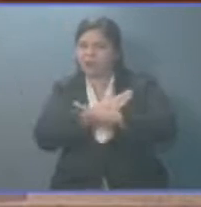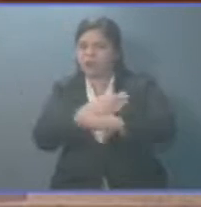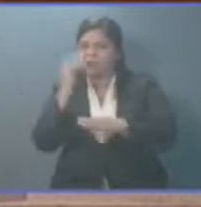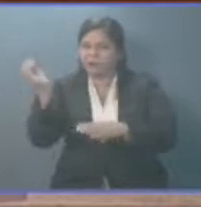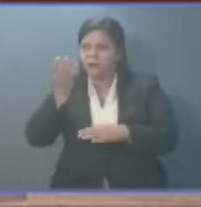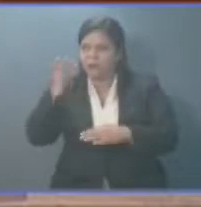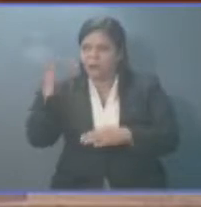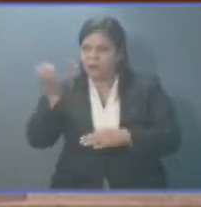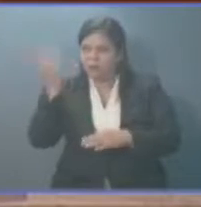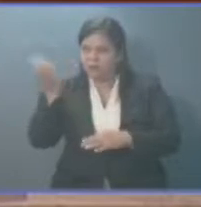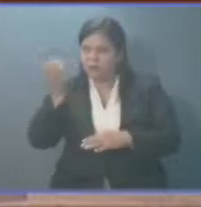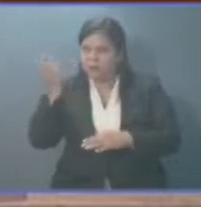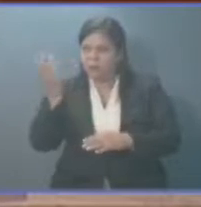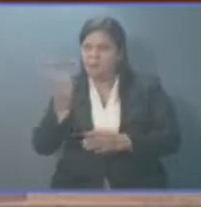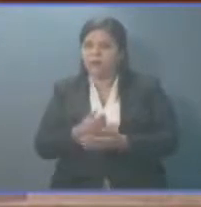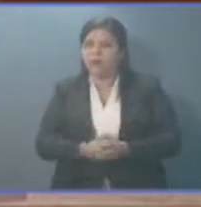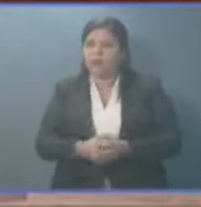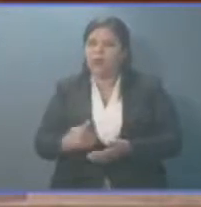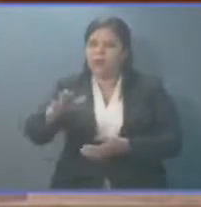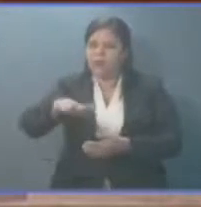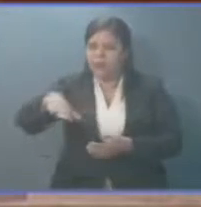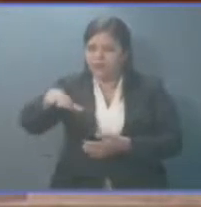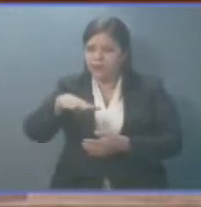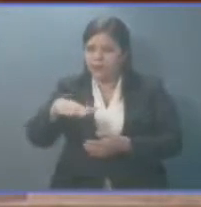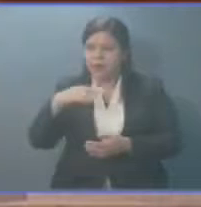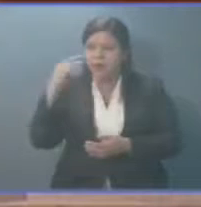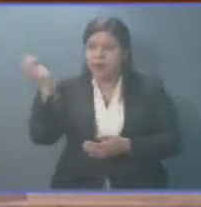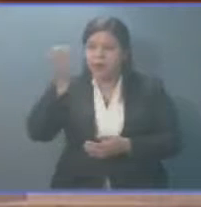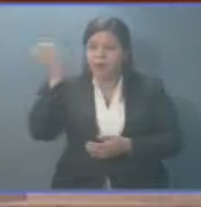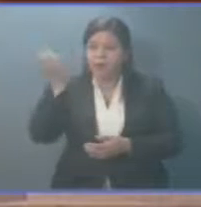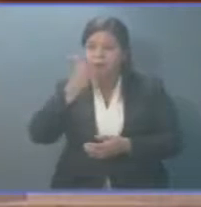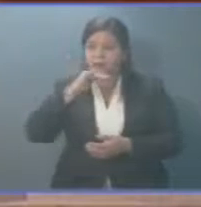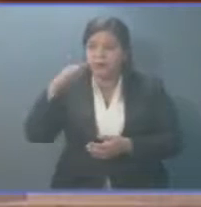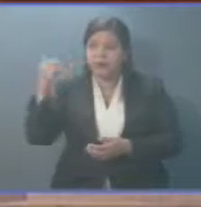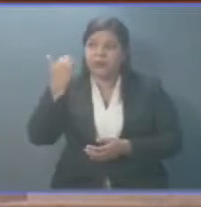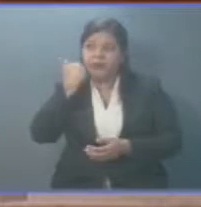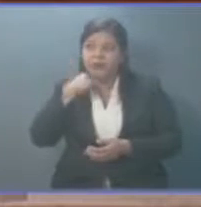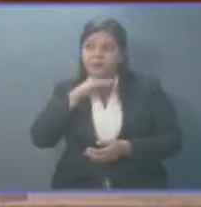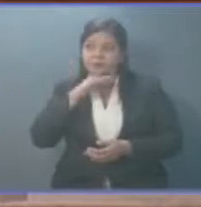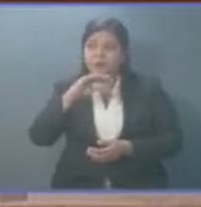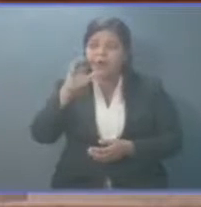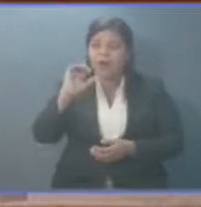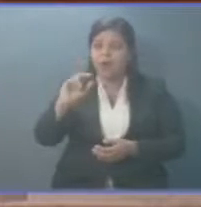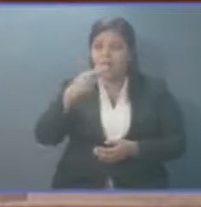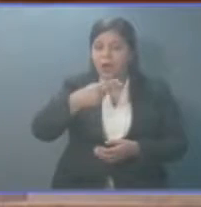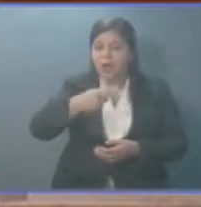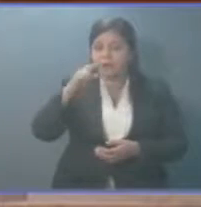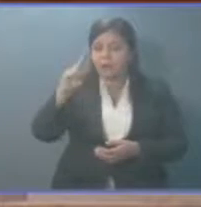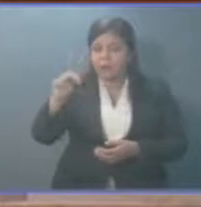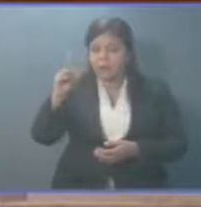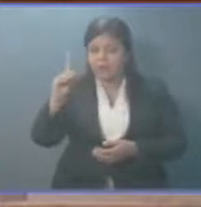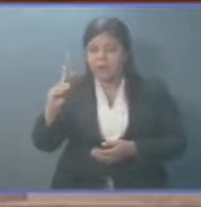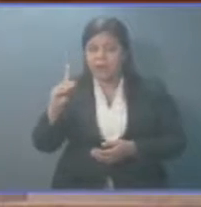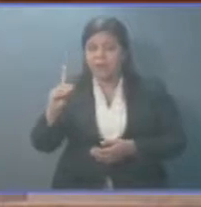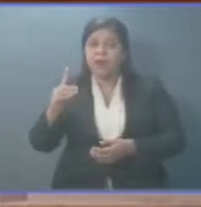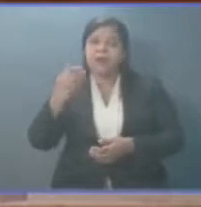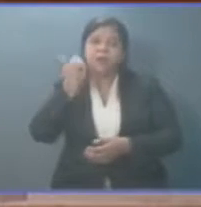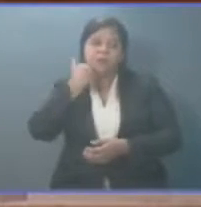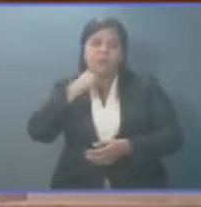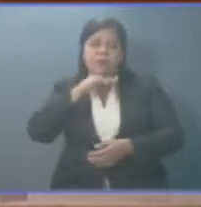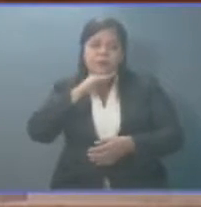emergencia nacional, en áreas de cultura decretamos emergencia nacional por la enfermedad de HLD que ataca a los cítricos